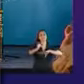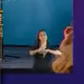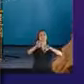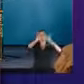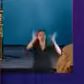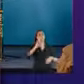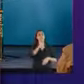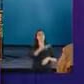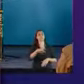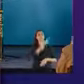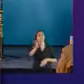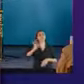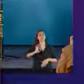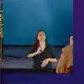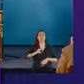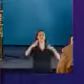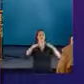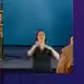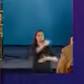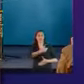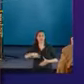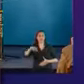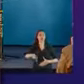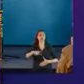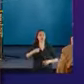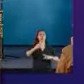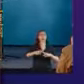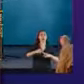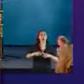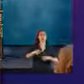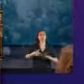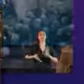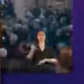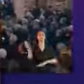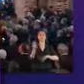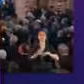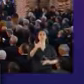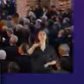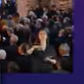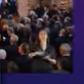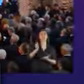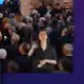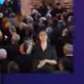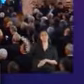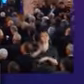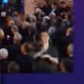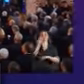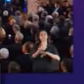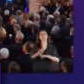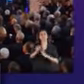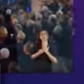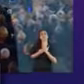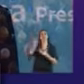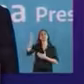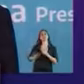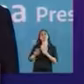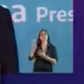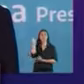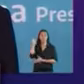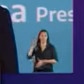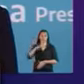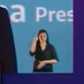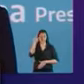de producción. Y eso se logra con políticas estables, con políticos previsibles. ¿Para qué? Para